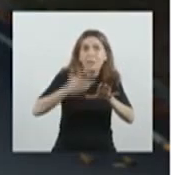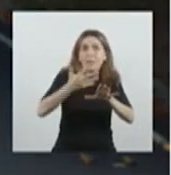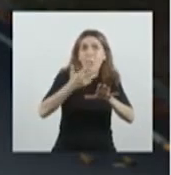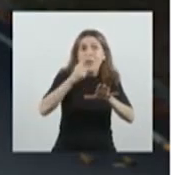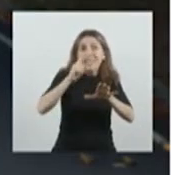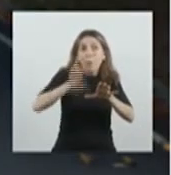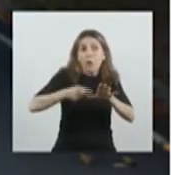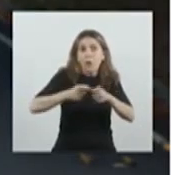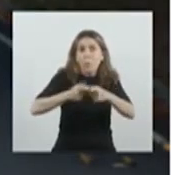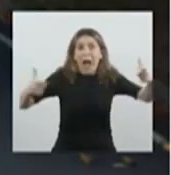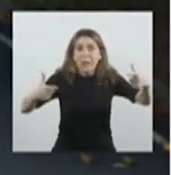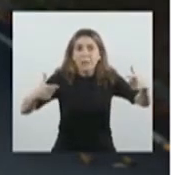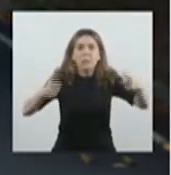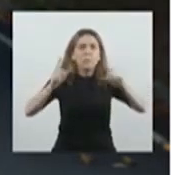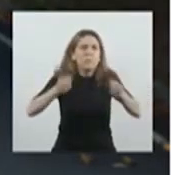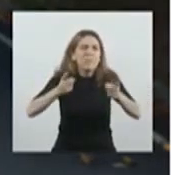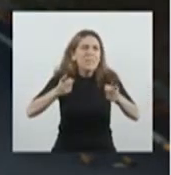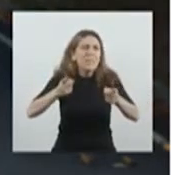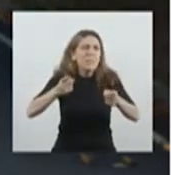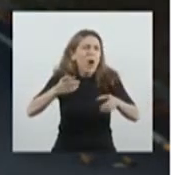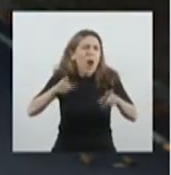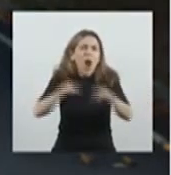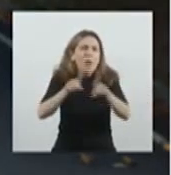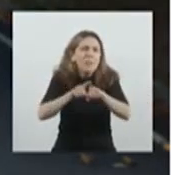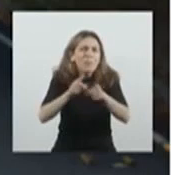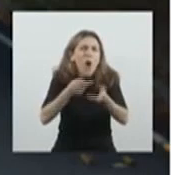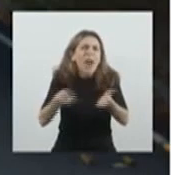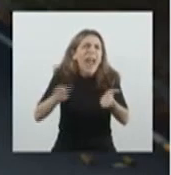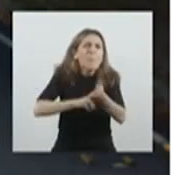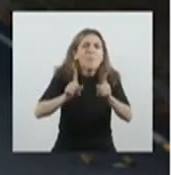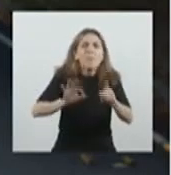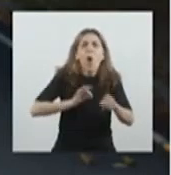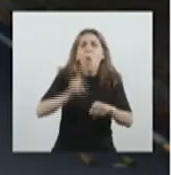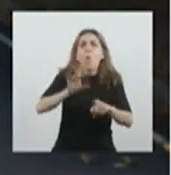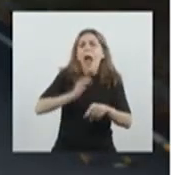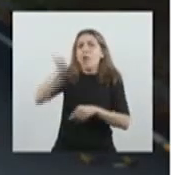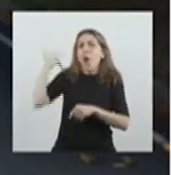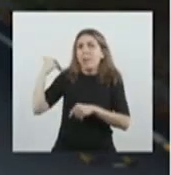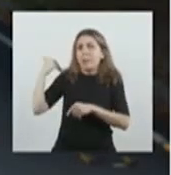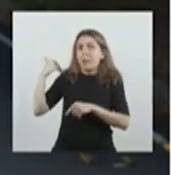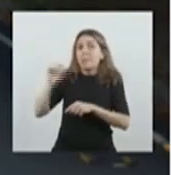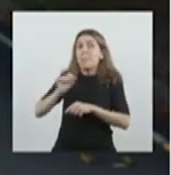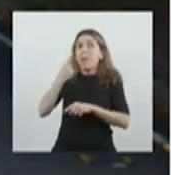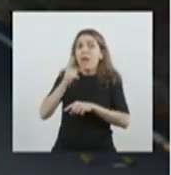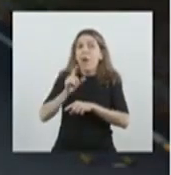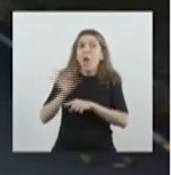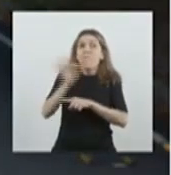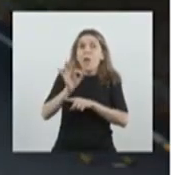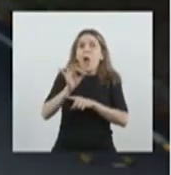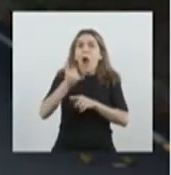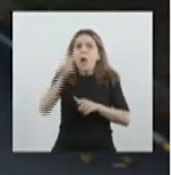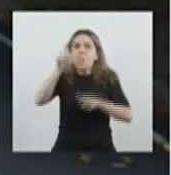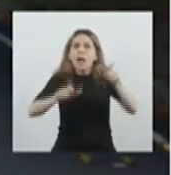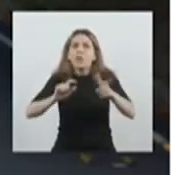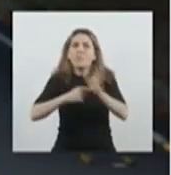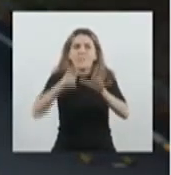2%. Un fenómeno que es histórico, lamentablemente en la Argentina no le encontramos la vuelta a la inflación, ni con una medida, ni